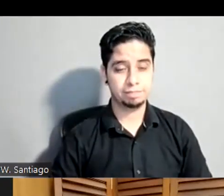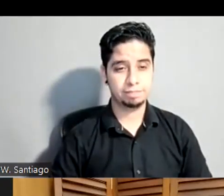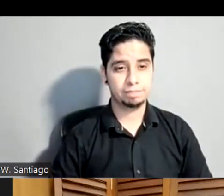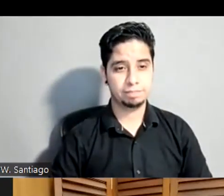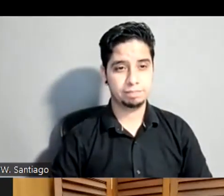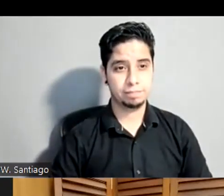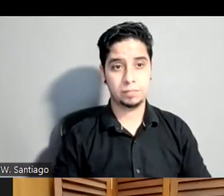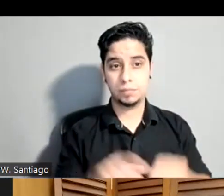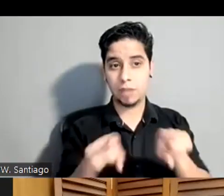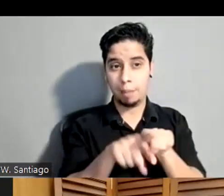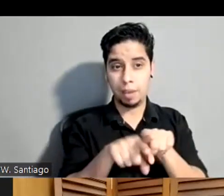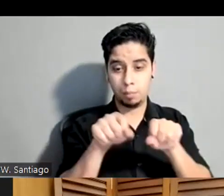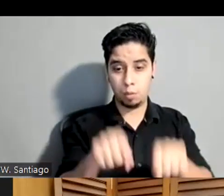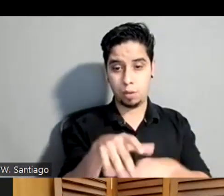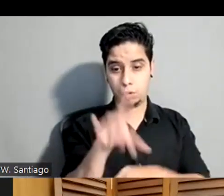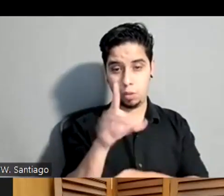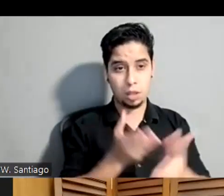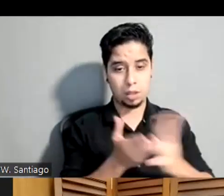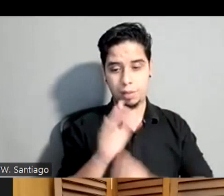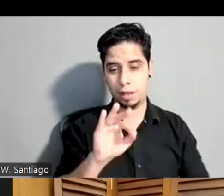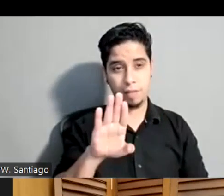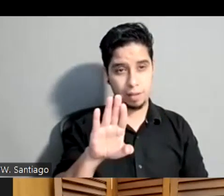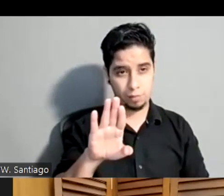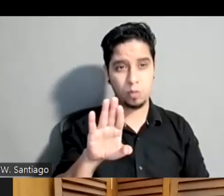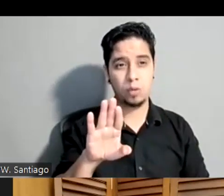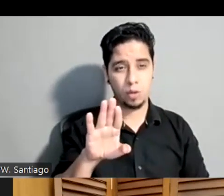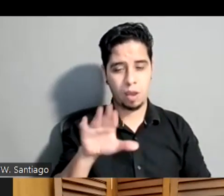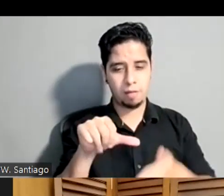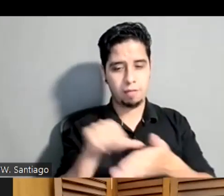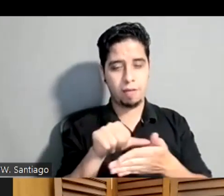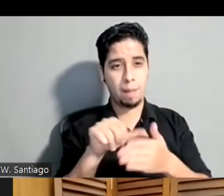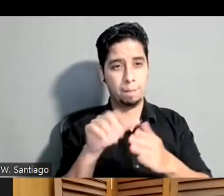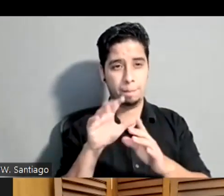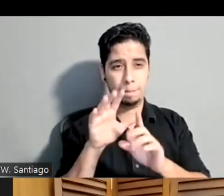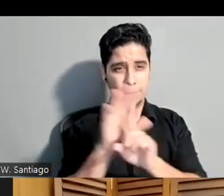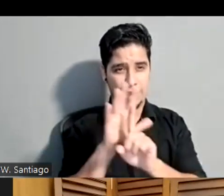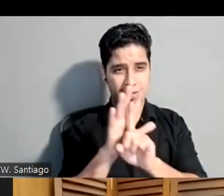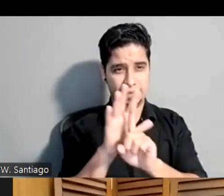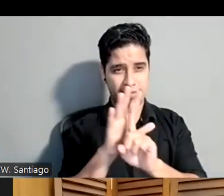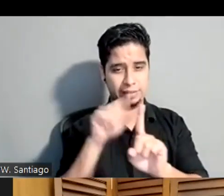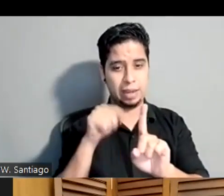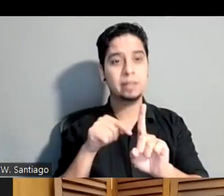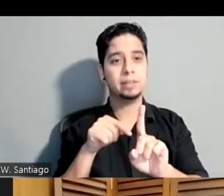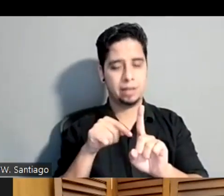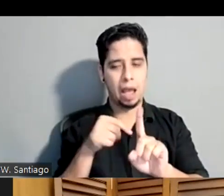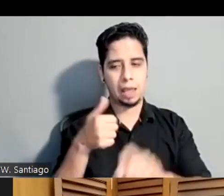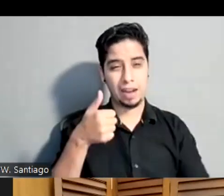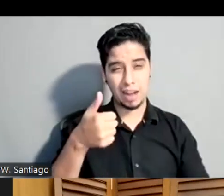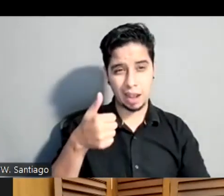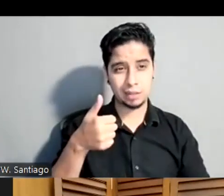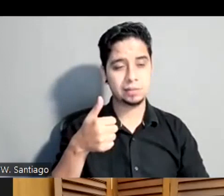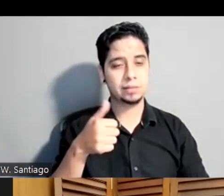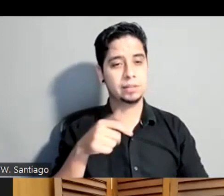pueden encontrarnos en Facebook, nuestro fanpage Artefusión, dámele like. También nos encuentran